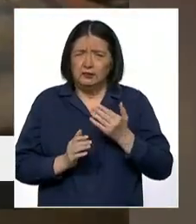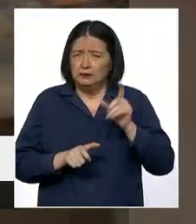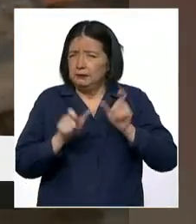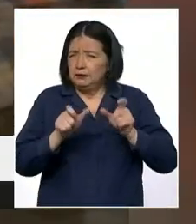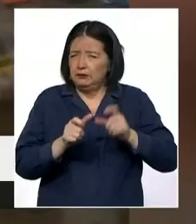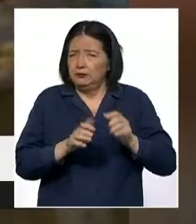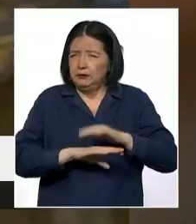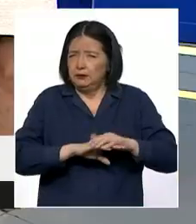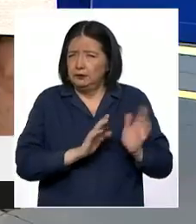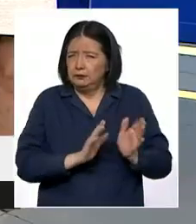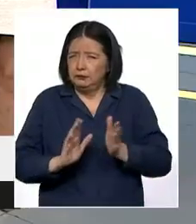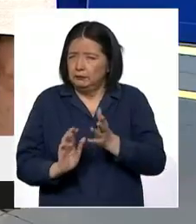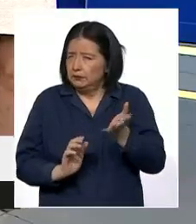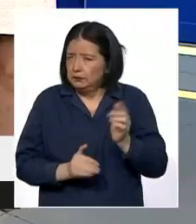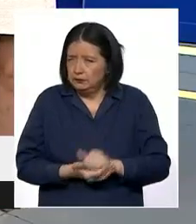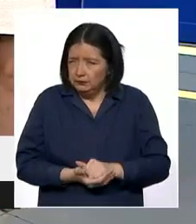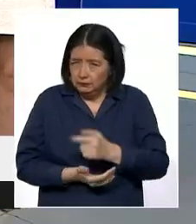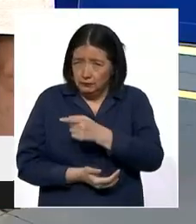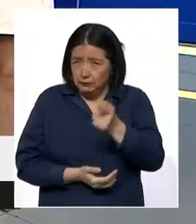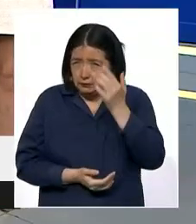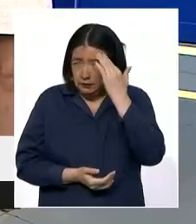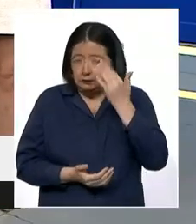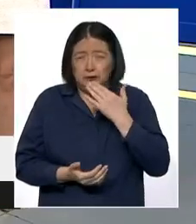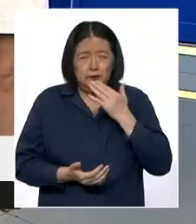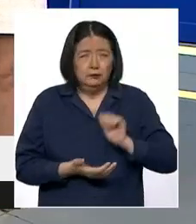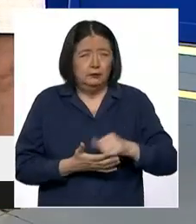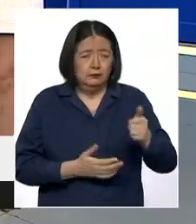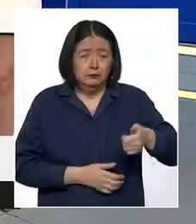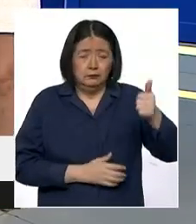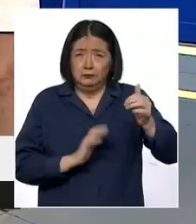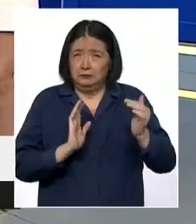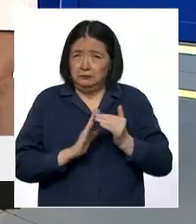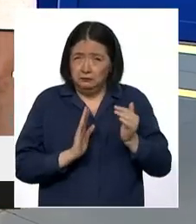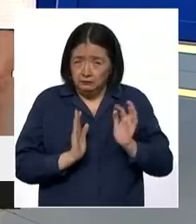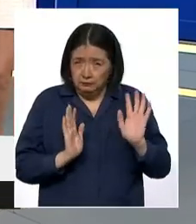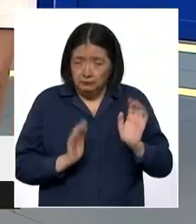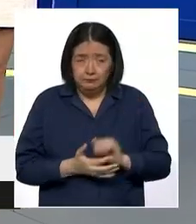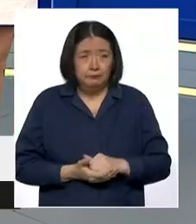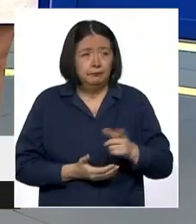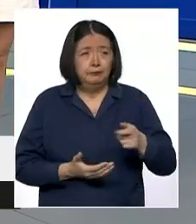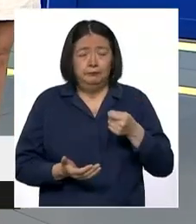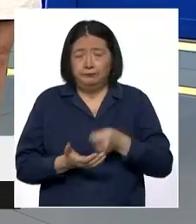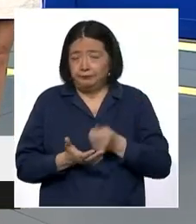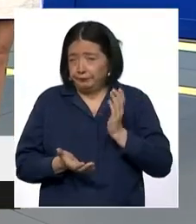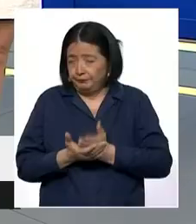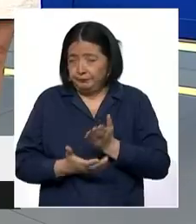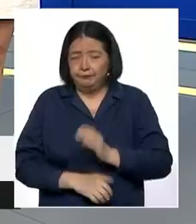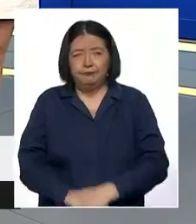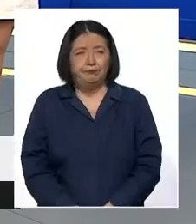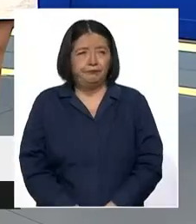organizadores, ¿sabemos quiénes son? ¿Qué ha dicho el dueño de la casa a propósito de la multa?